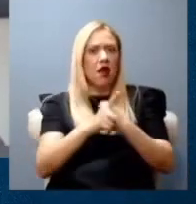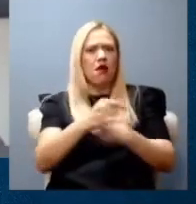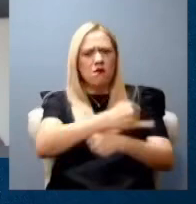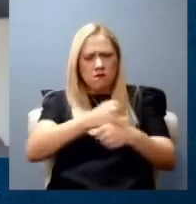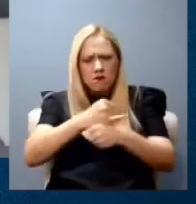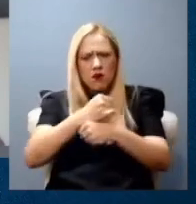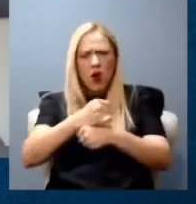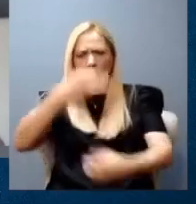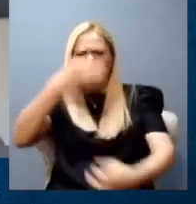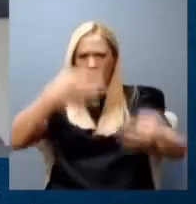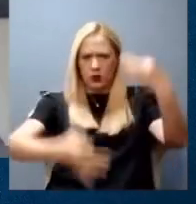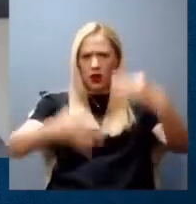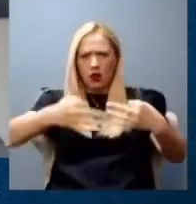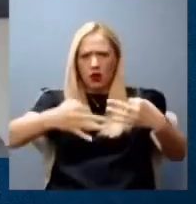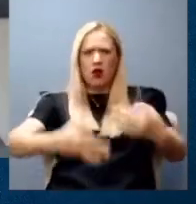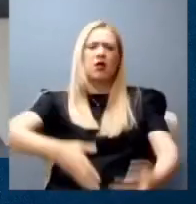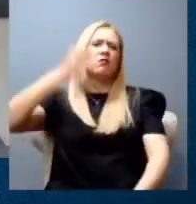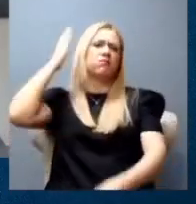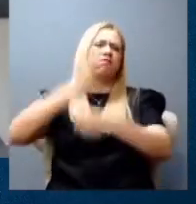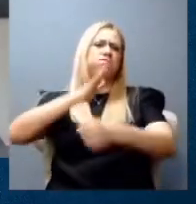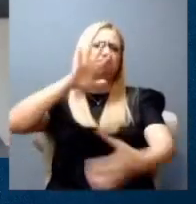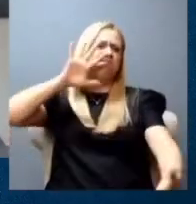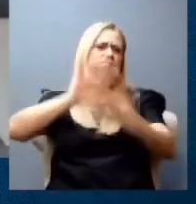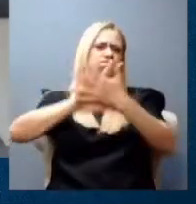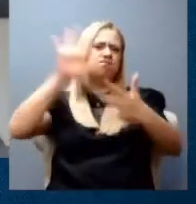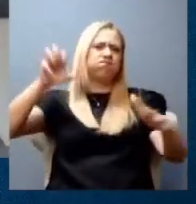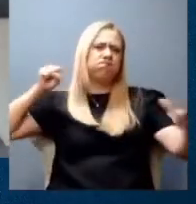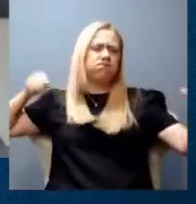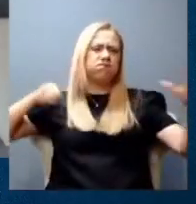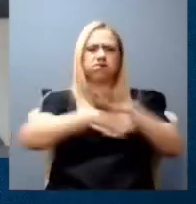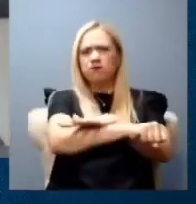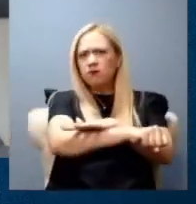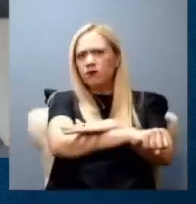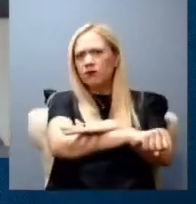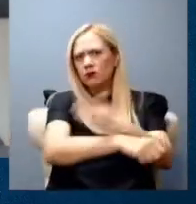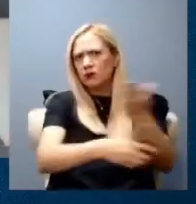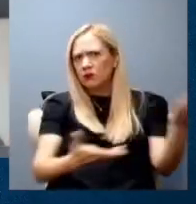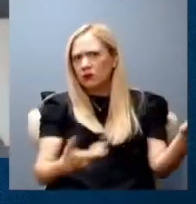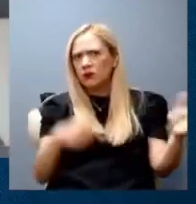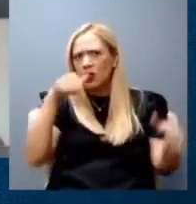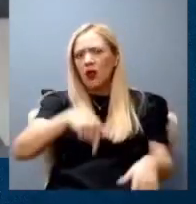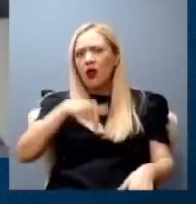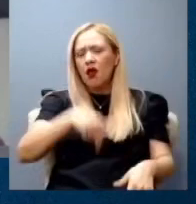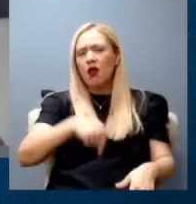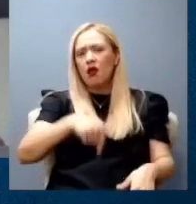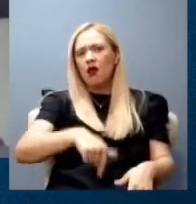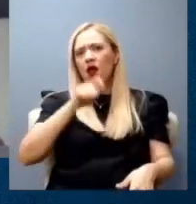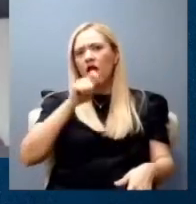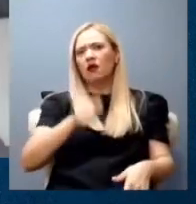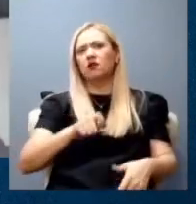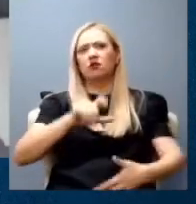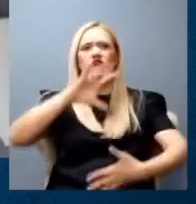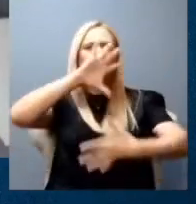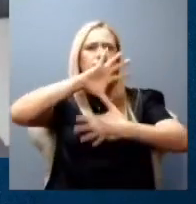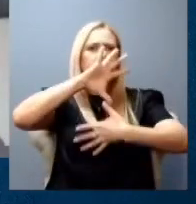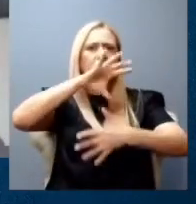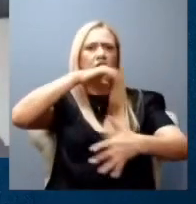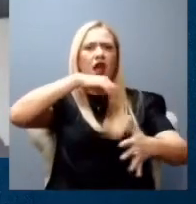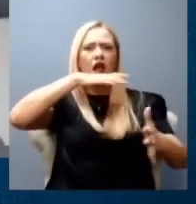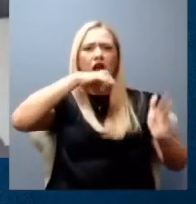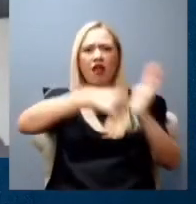juzgar y sancionar las graves violaciones a los derechos humanos. Nuestra Carta Americana obliga a los